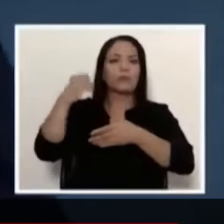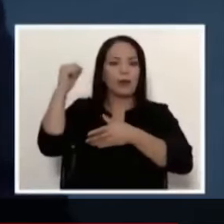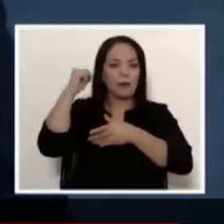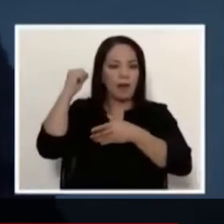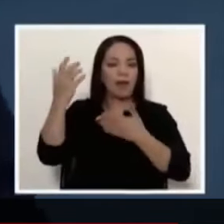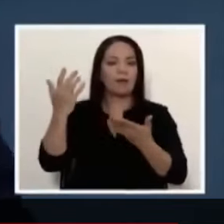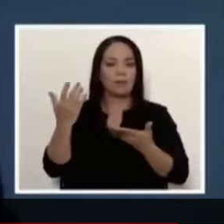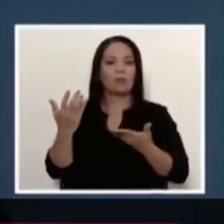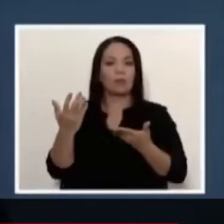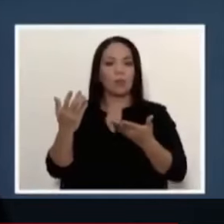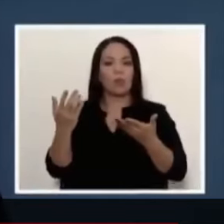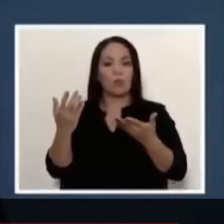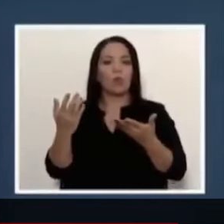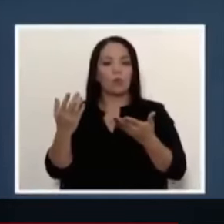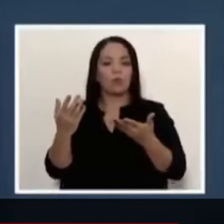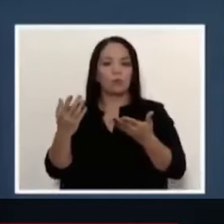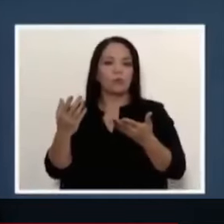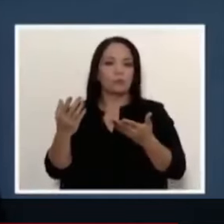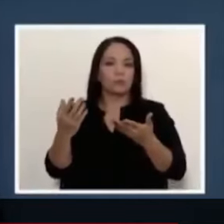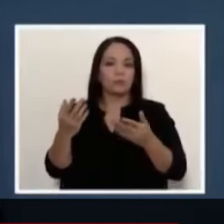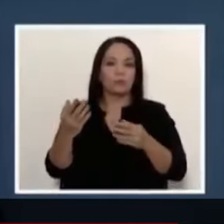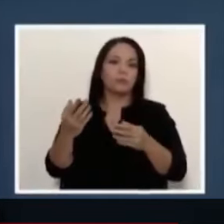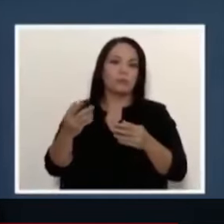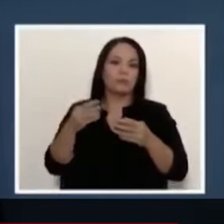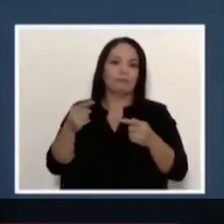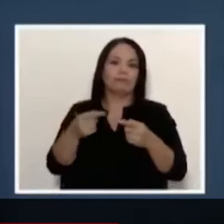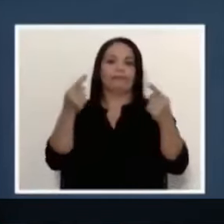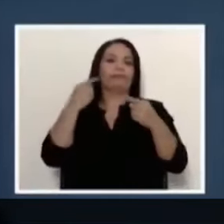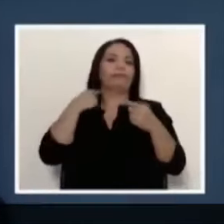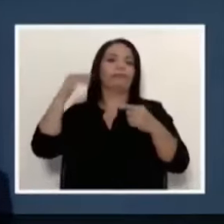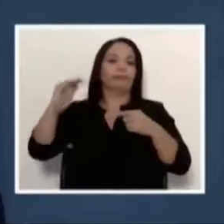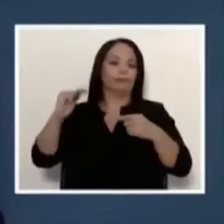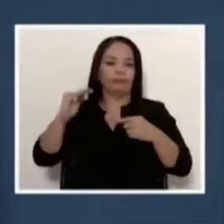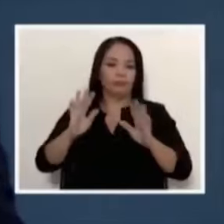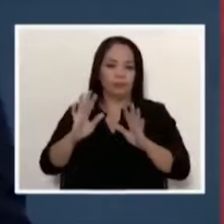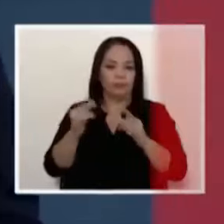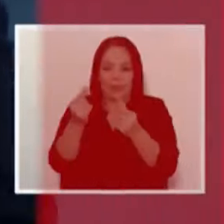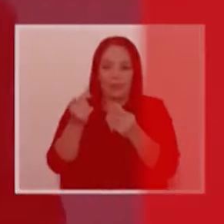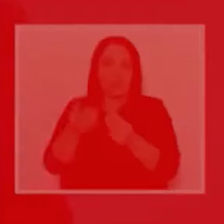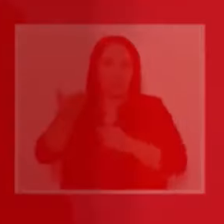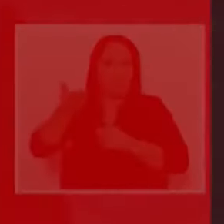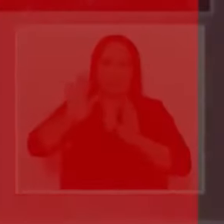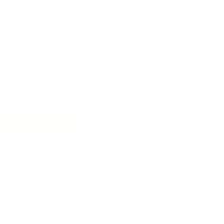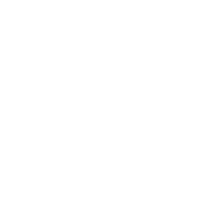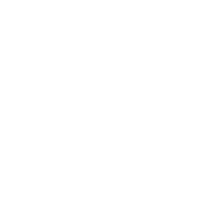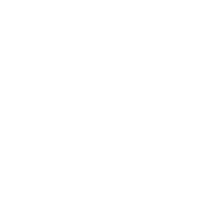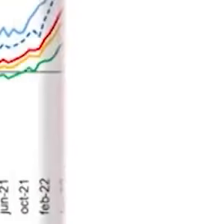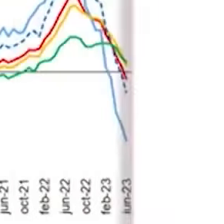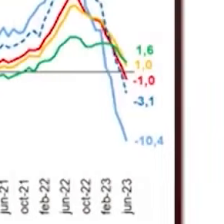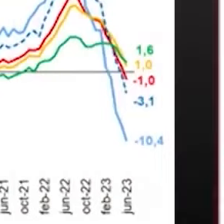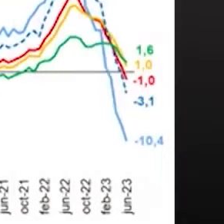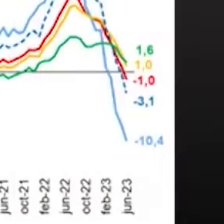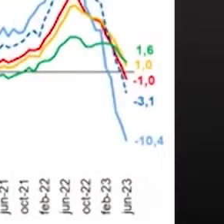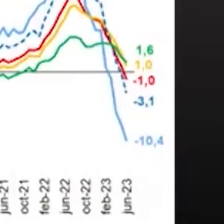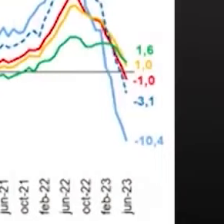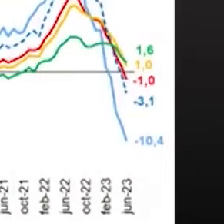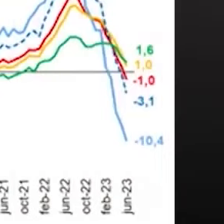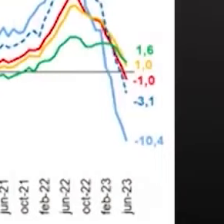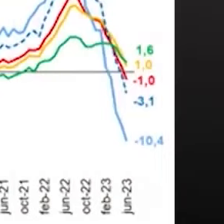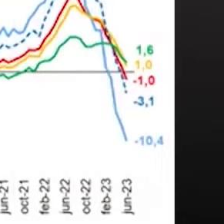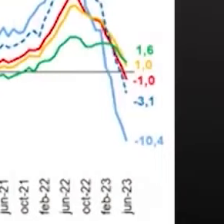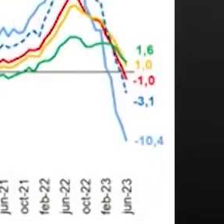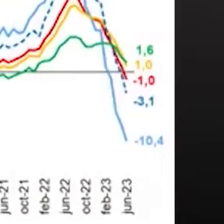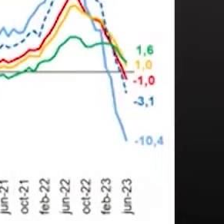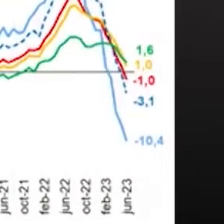de manera muy clara contra la inflación y el crecimiento de los precios son muy buenas noticias. En el mes de junio la inflación